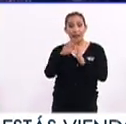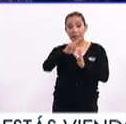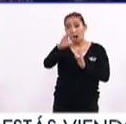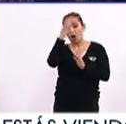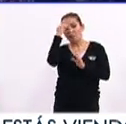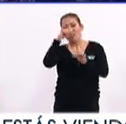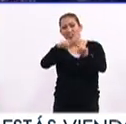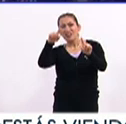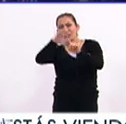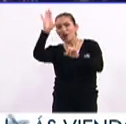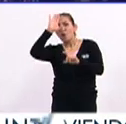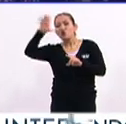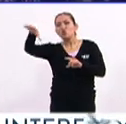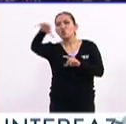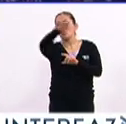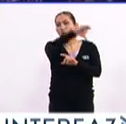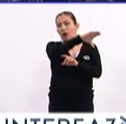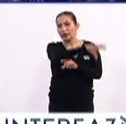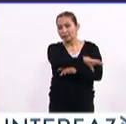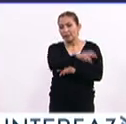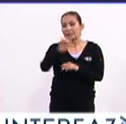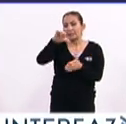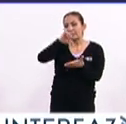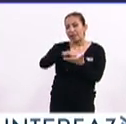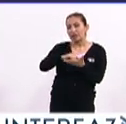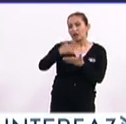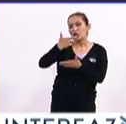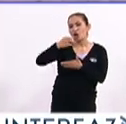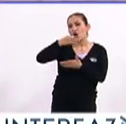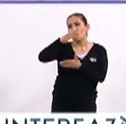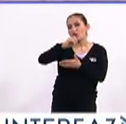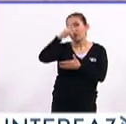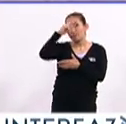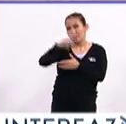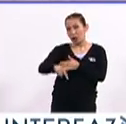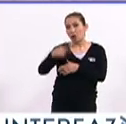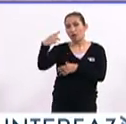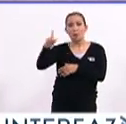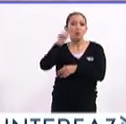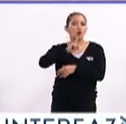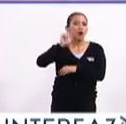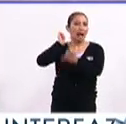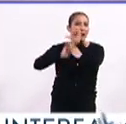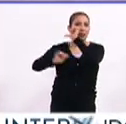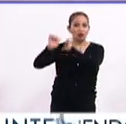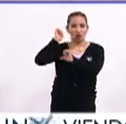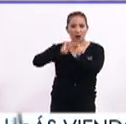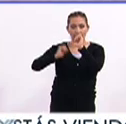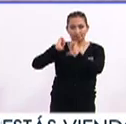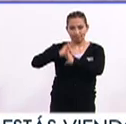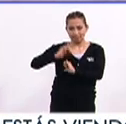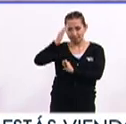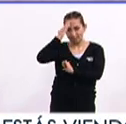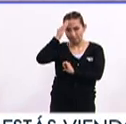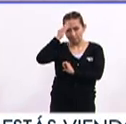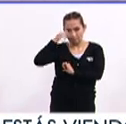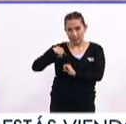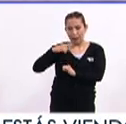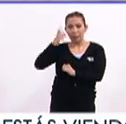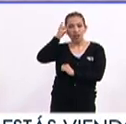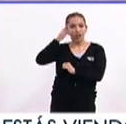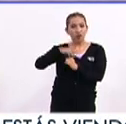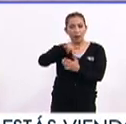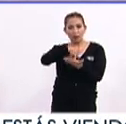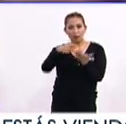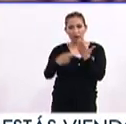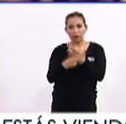reconocida por numerosas culturas del occidente, centro y Golfo de México. De acuerdo con la arqueóloga Noemí Castillo Tejero, directora del Proyecto